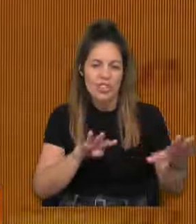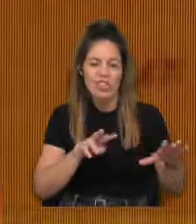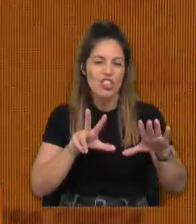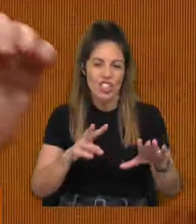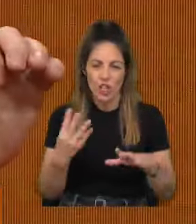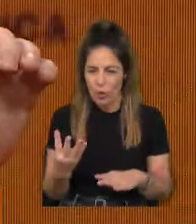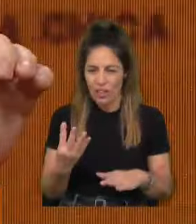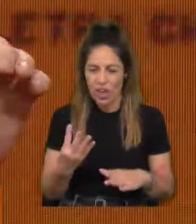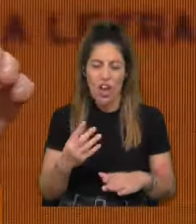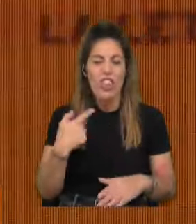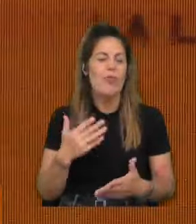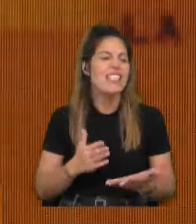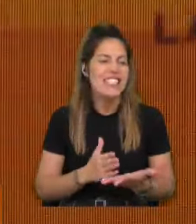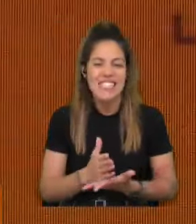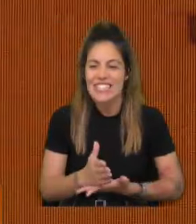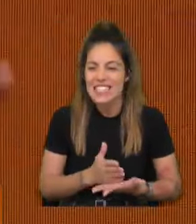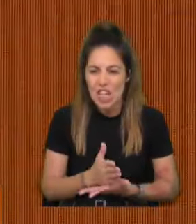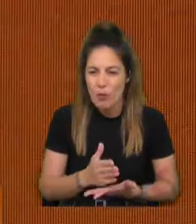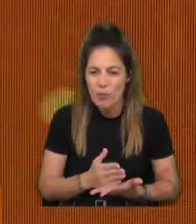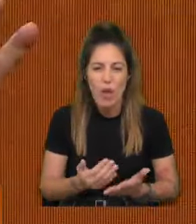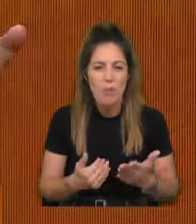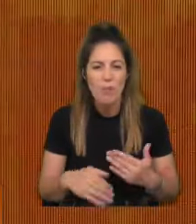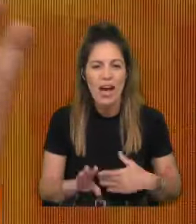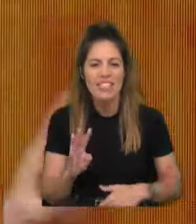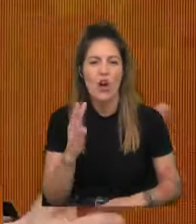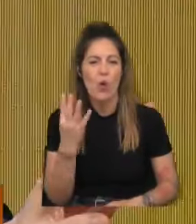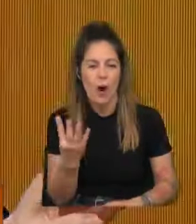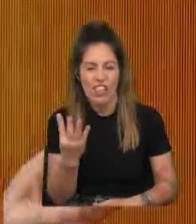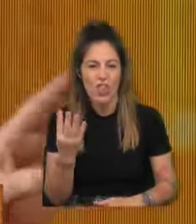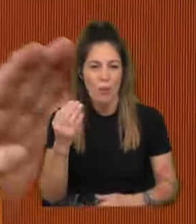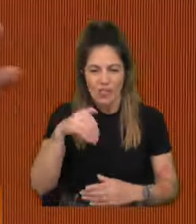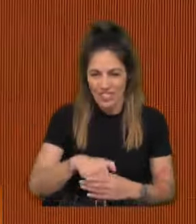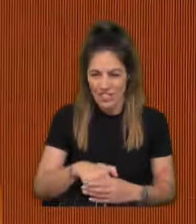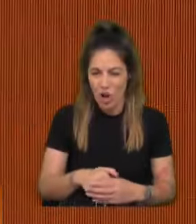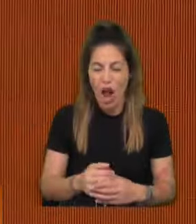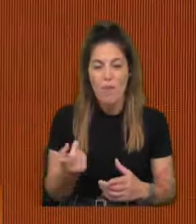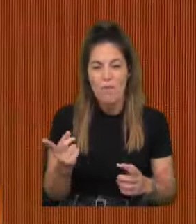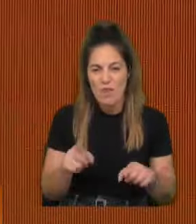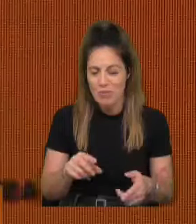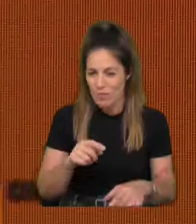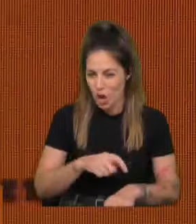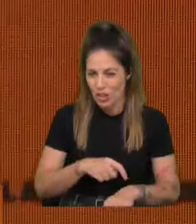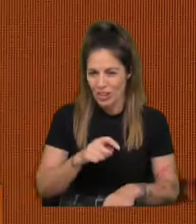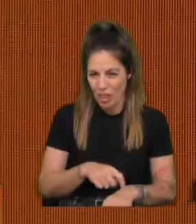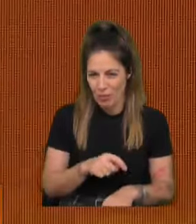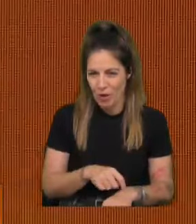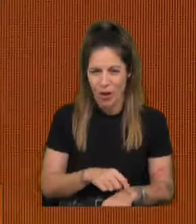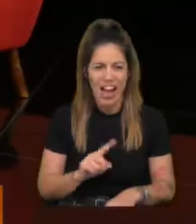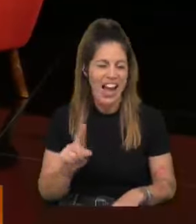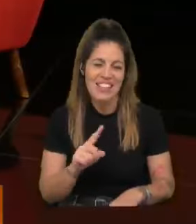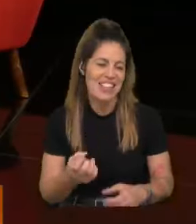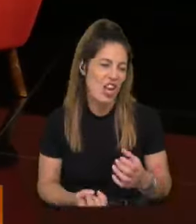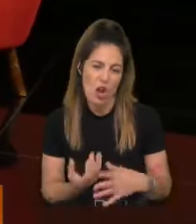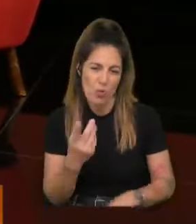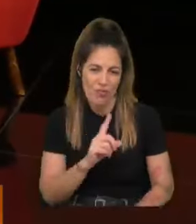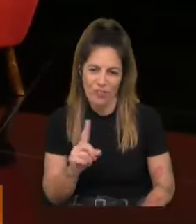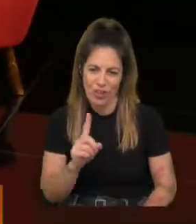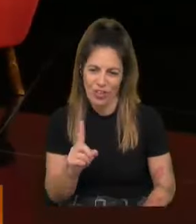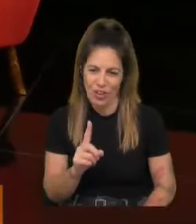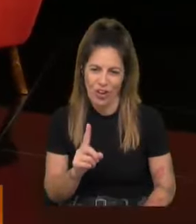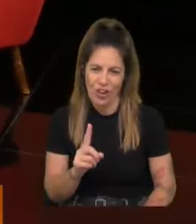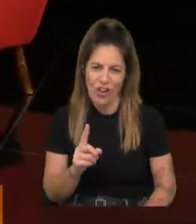absolutamente en todos Y en más de uno cuatro plebiscitos a la vezas Así que no hay ninguna originalidad votar por